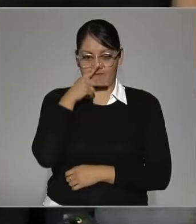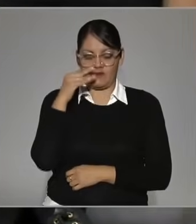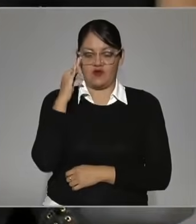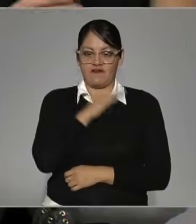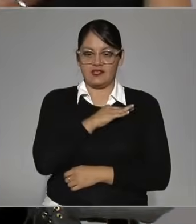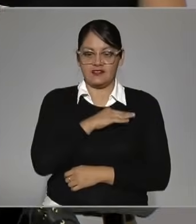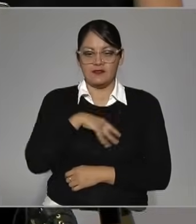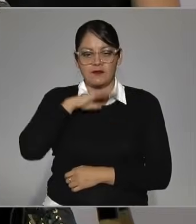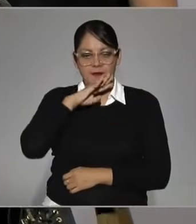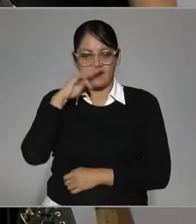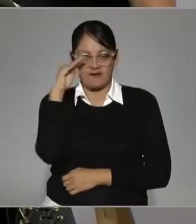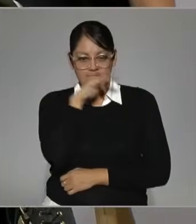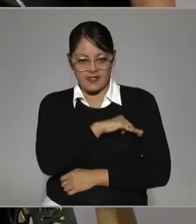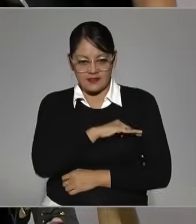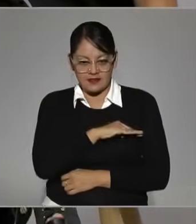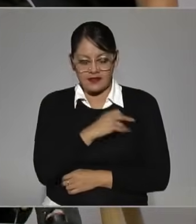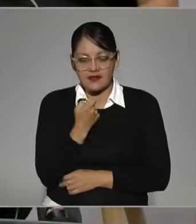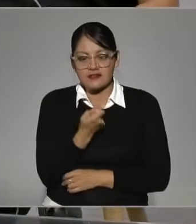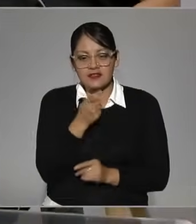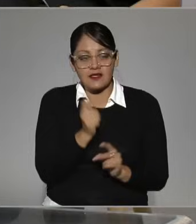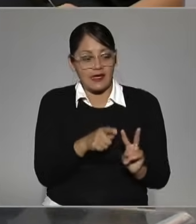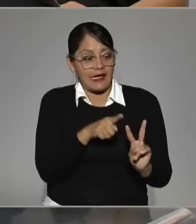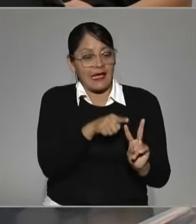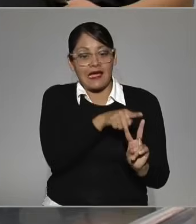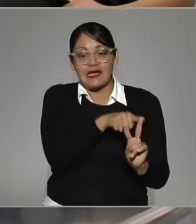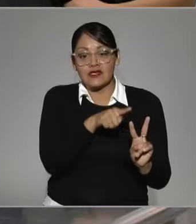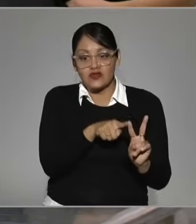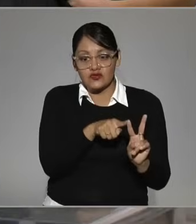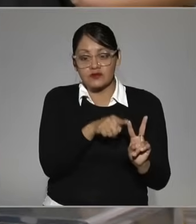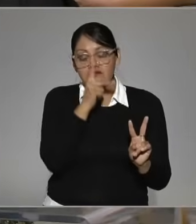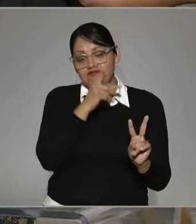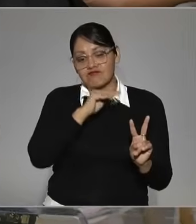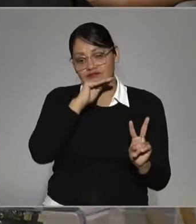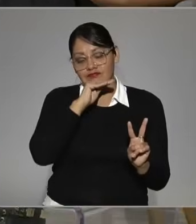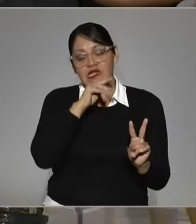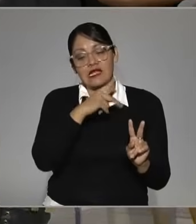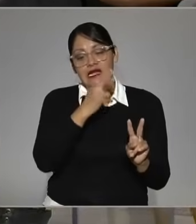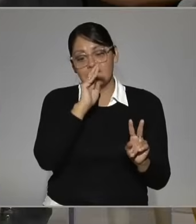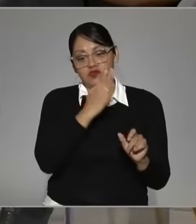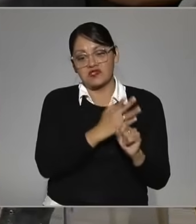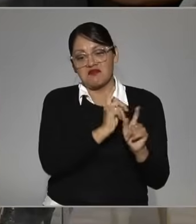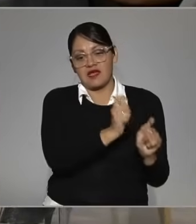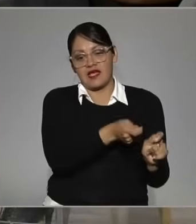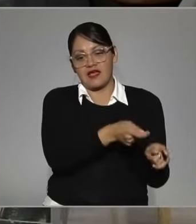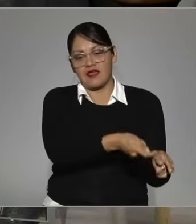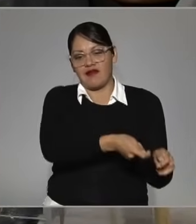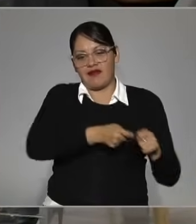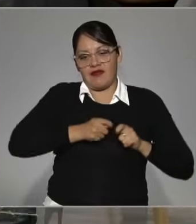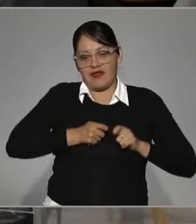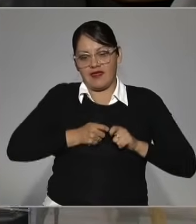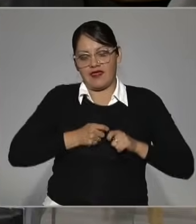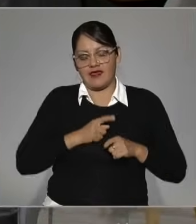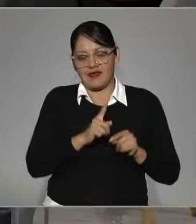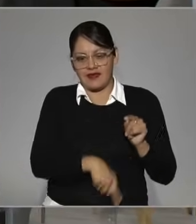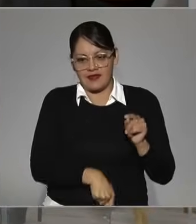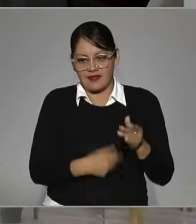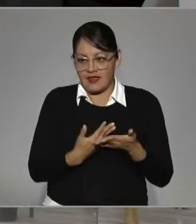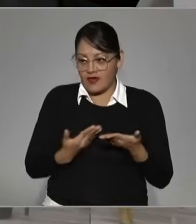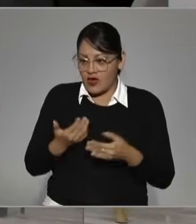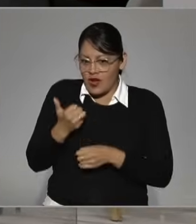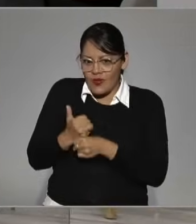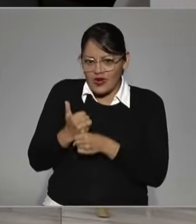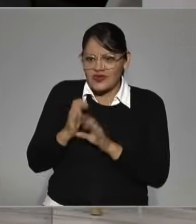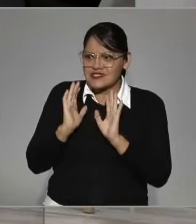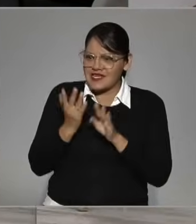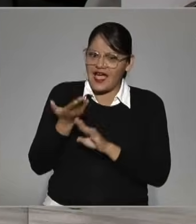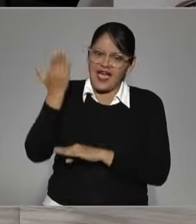implicar que le quitas responsabilidad, aprendizaje también a los propios padres y se vuelve un punto en el cual pues los abuelos ya tuvieron esa